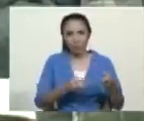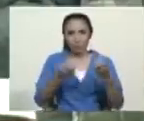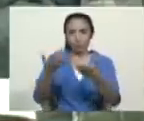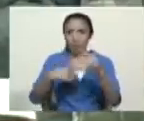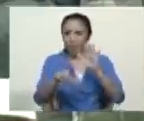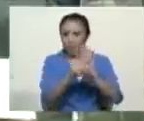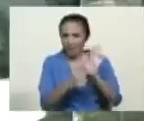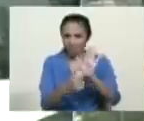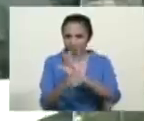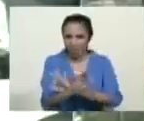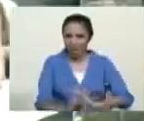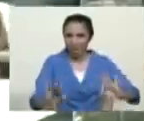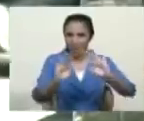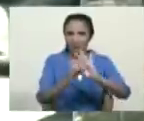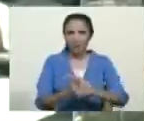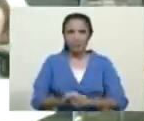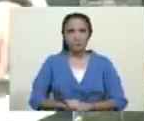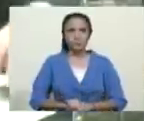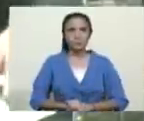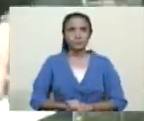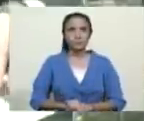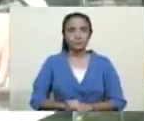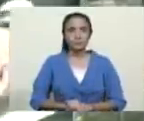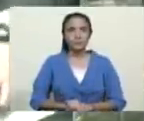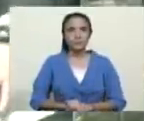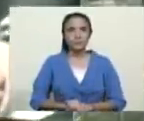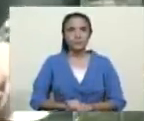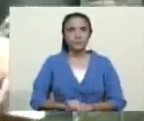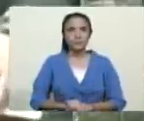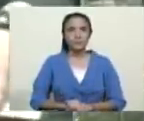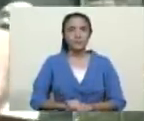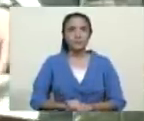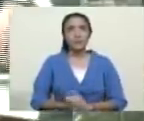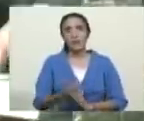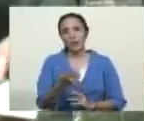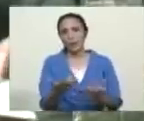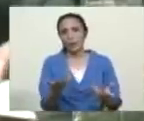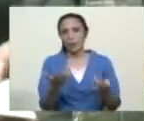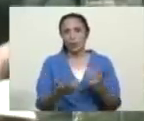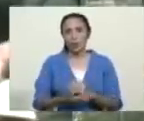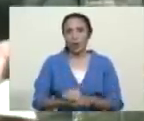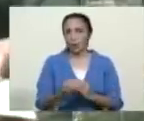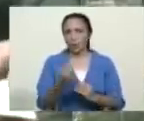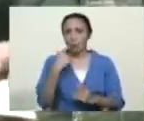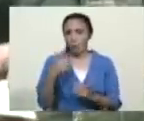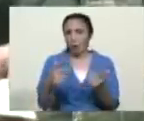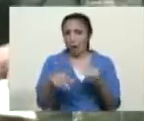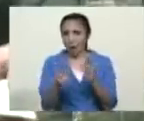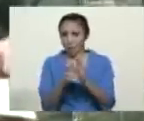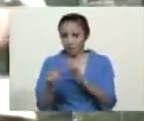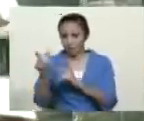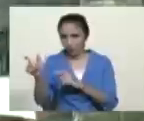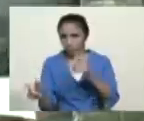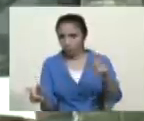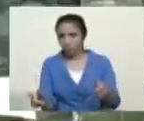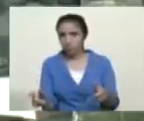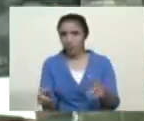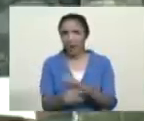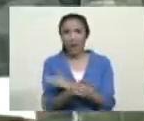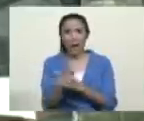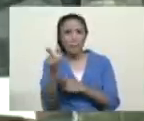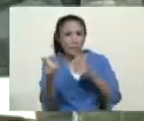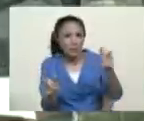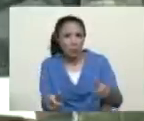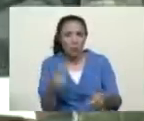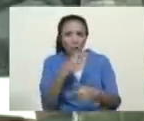ilegal y se quiere transferir a un estado vecino utilizando a personas